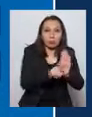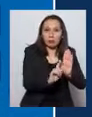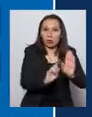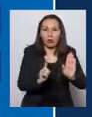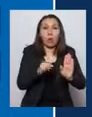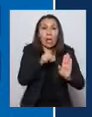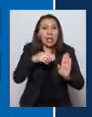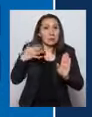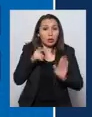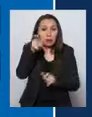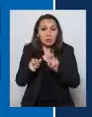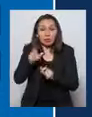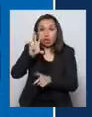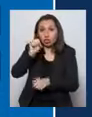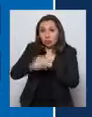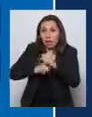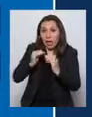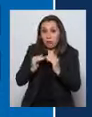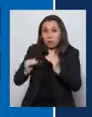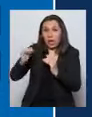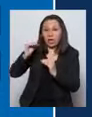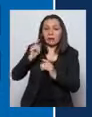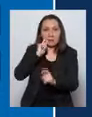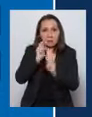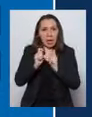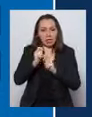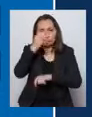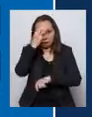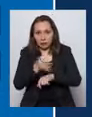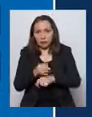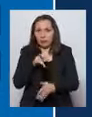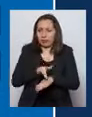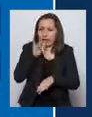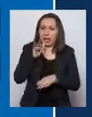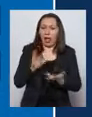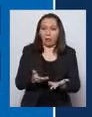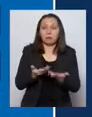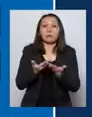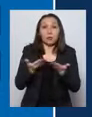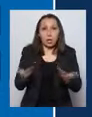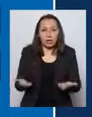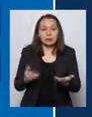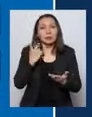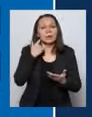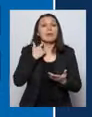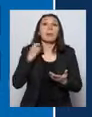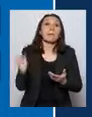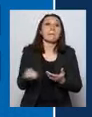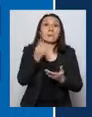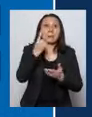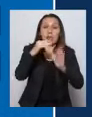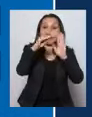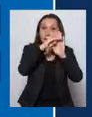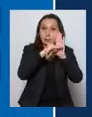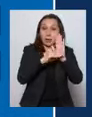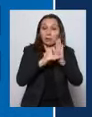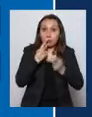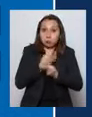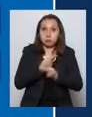afección de estas personas donde tenemos el mayor riesgo y es por eso que la primera medida que